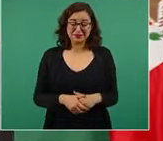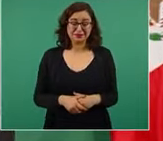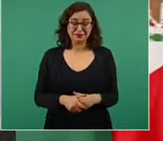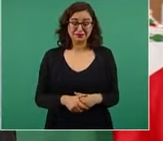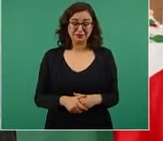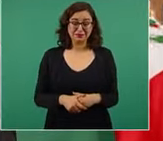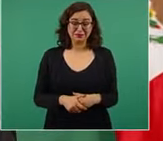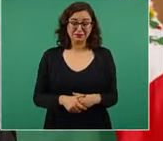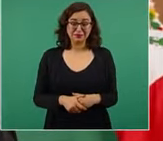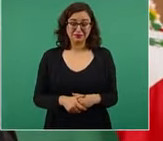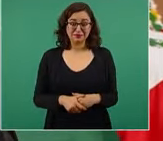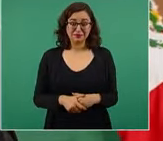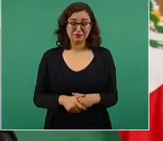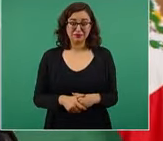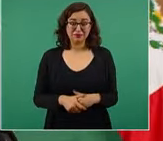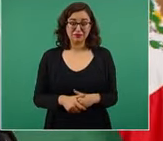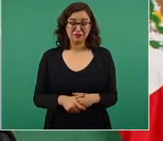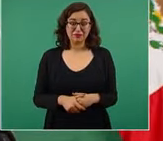de